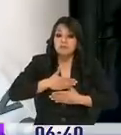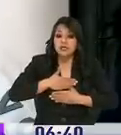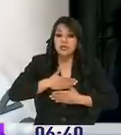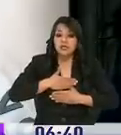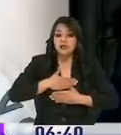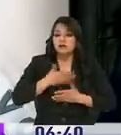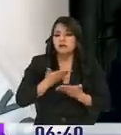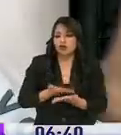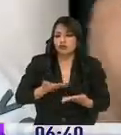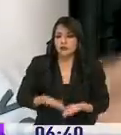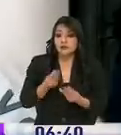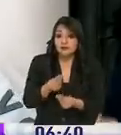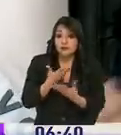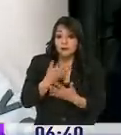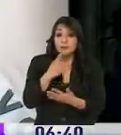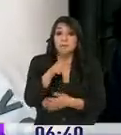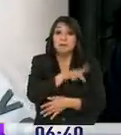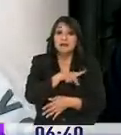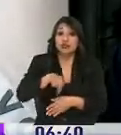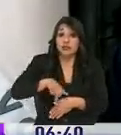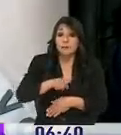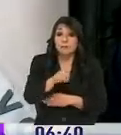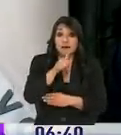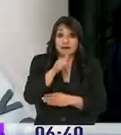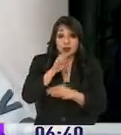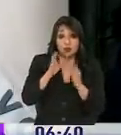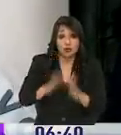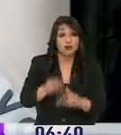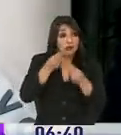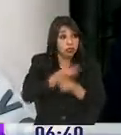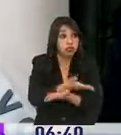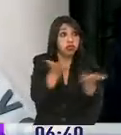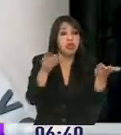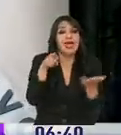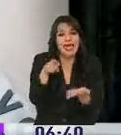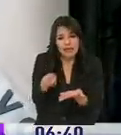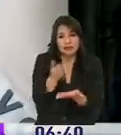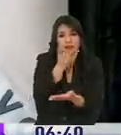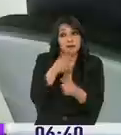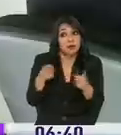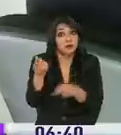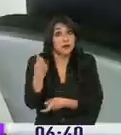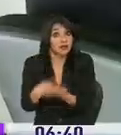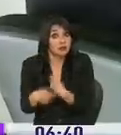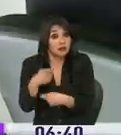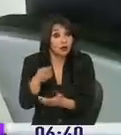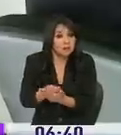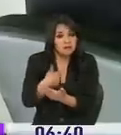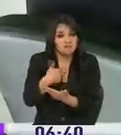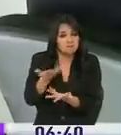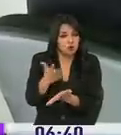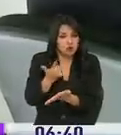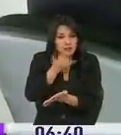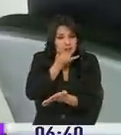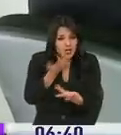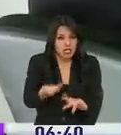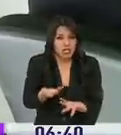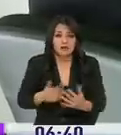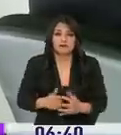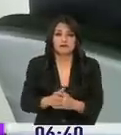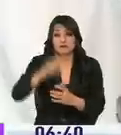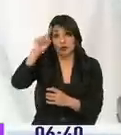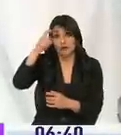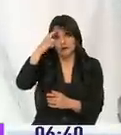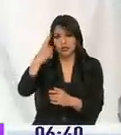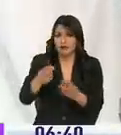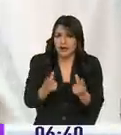o información privada de un ecuatoriano, más no la comercialización. De ahí la importancia para el Gobierno Nacional aprobación